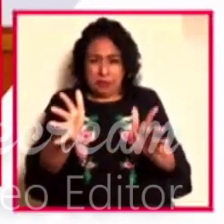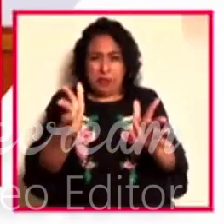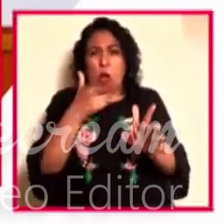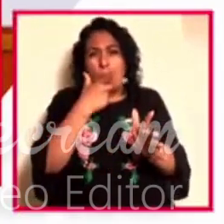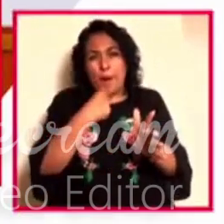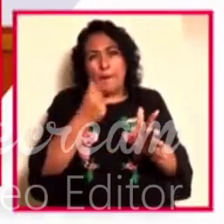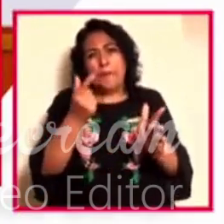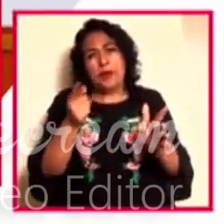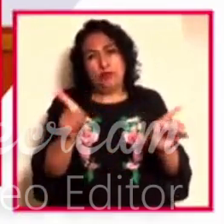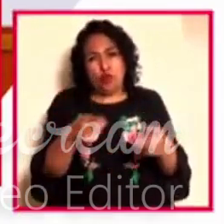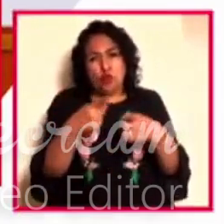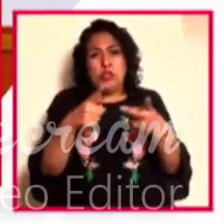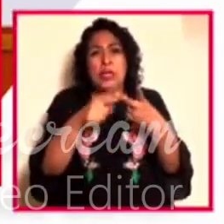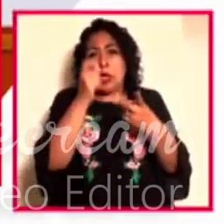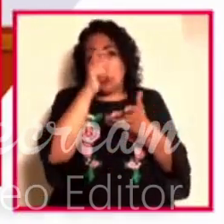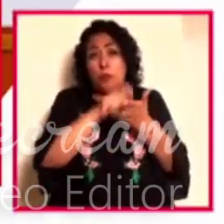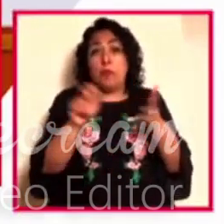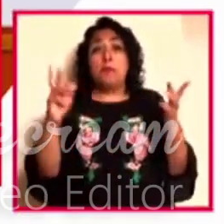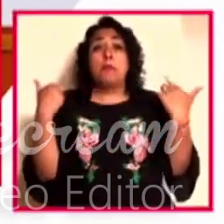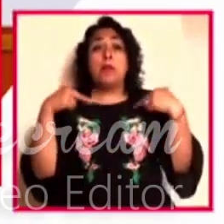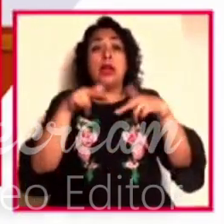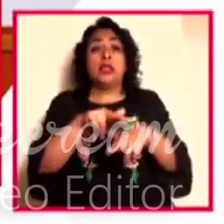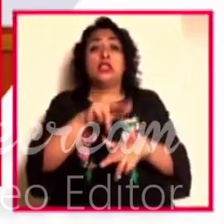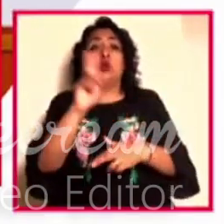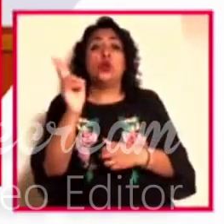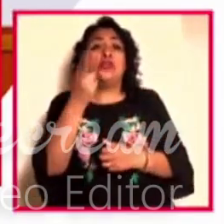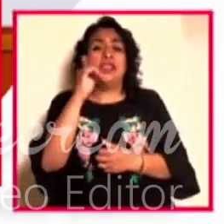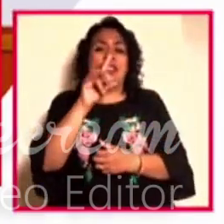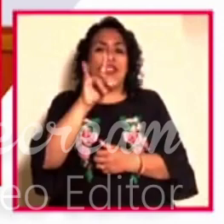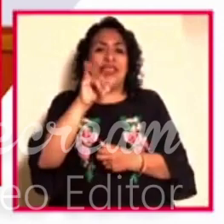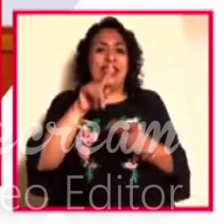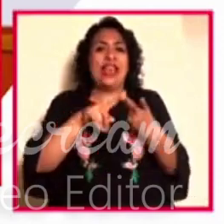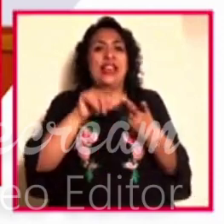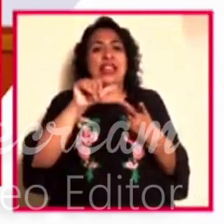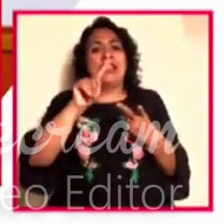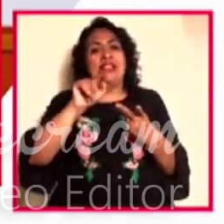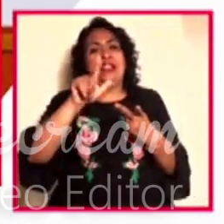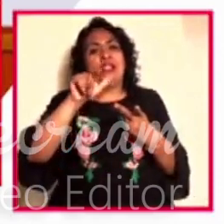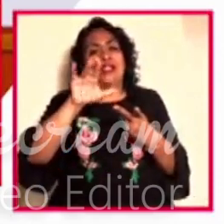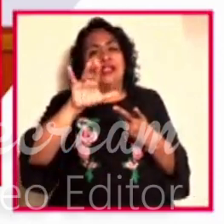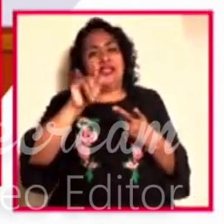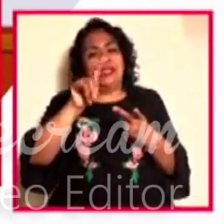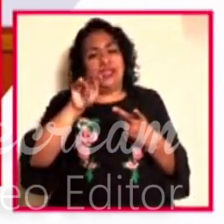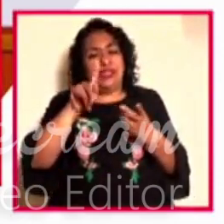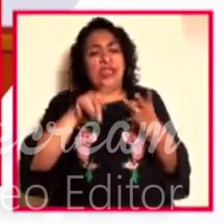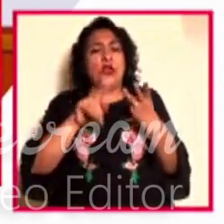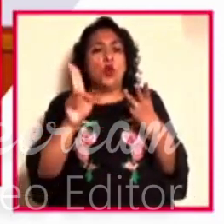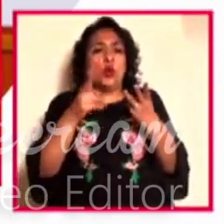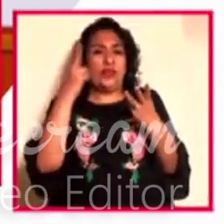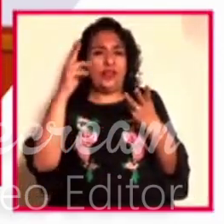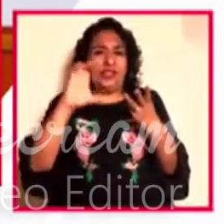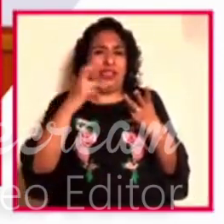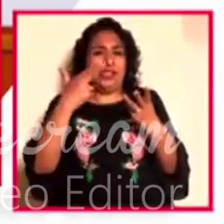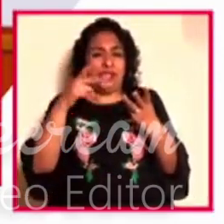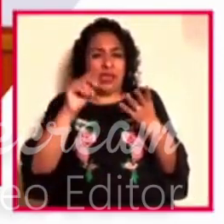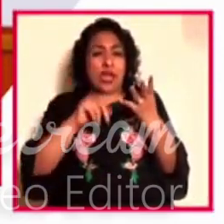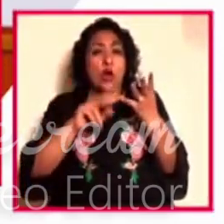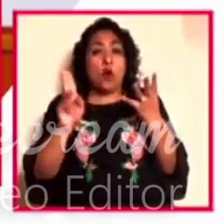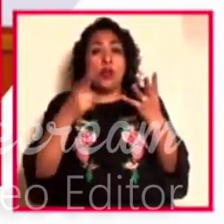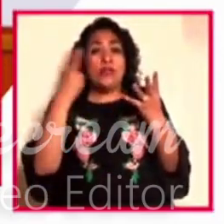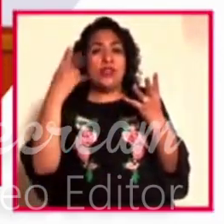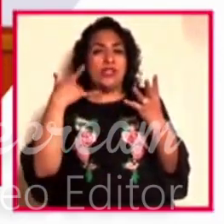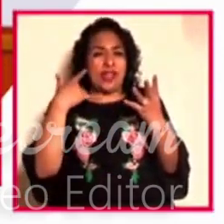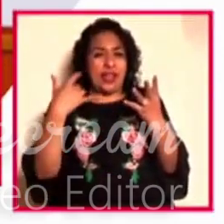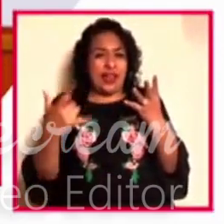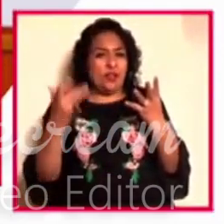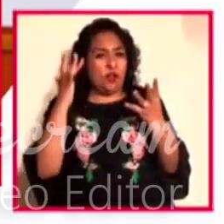compositor fue profesor en Indiana University, Atlantic Center for the Arts, University of Chicago, University of California en San